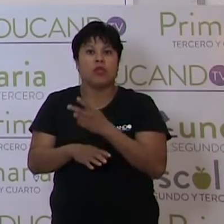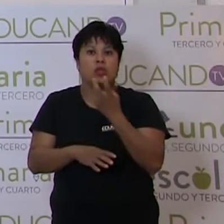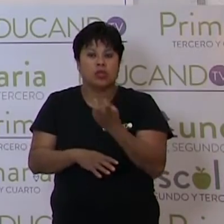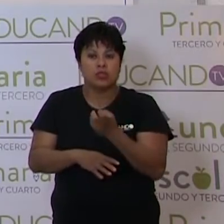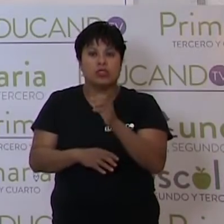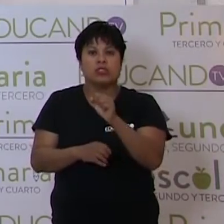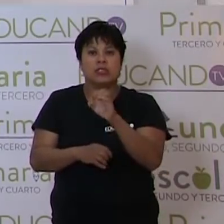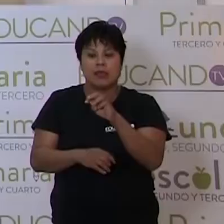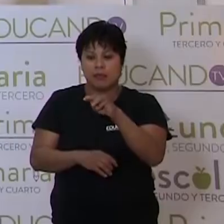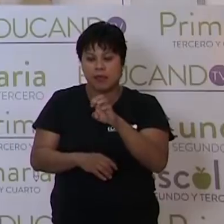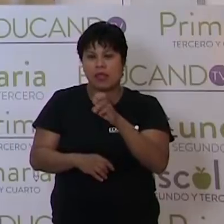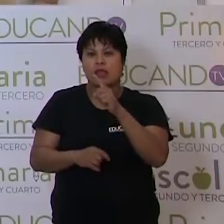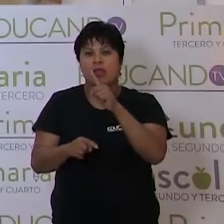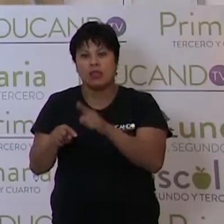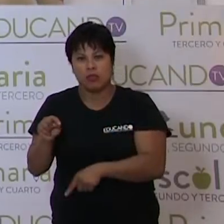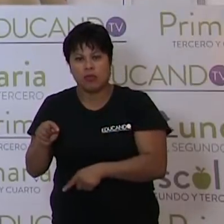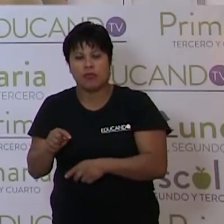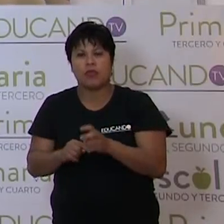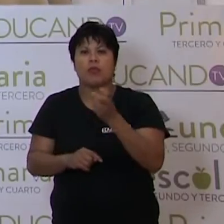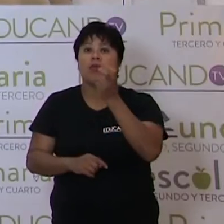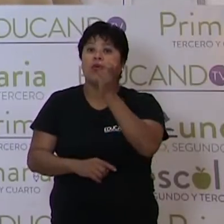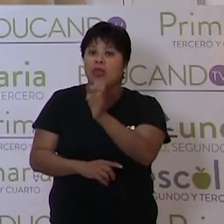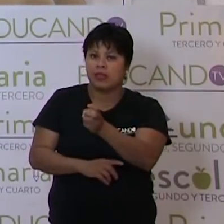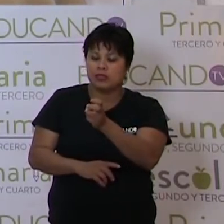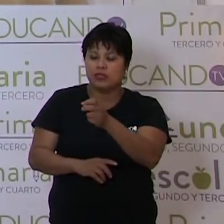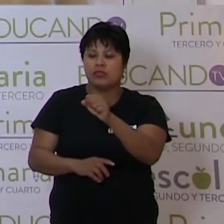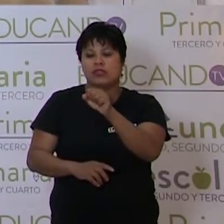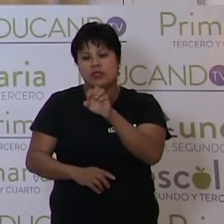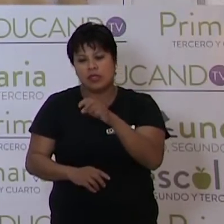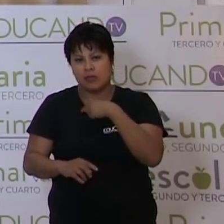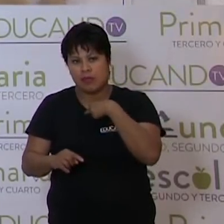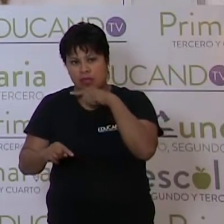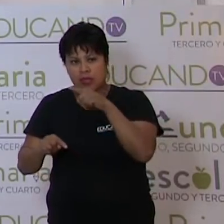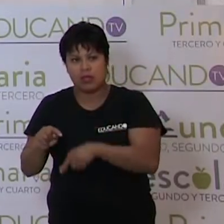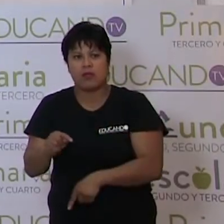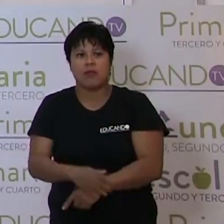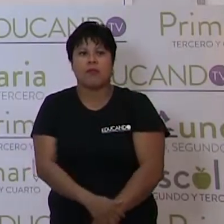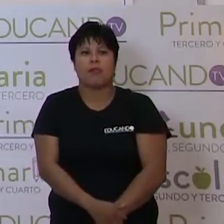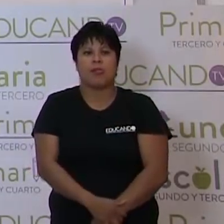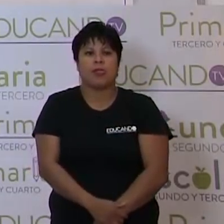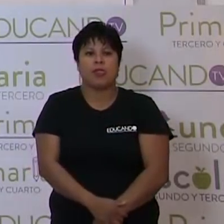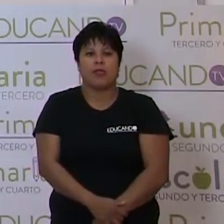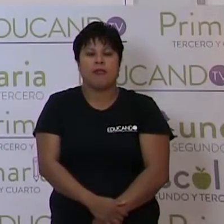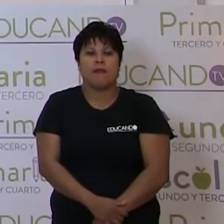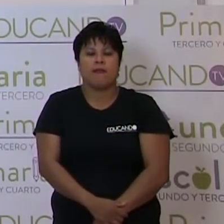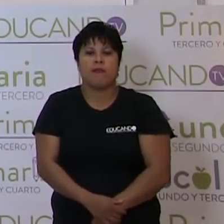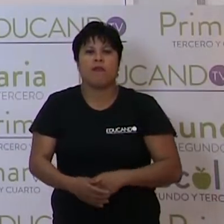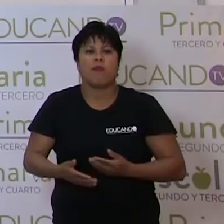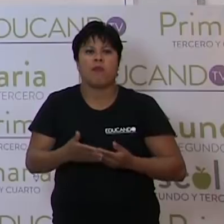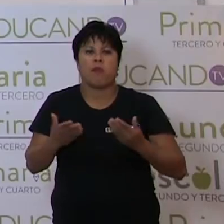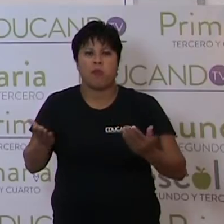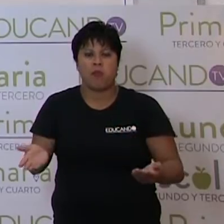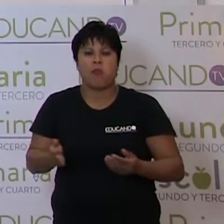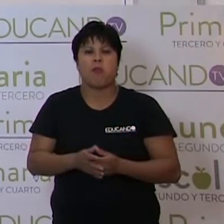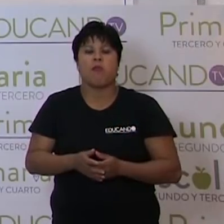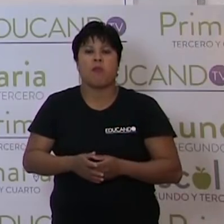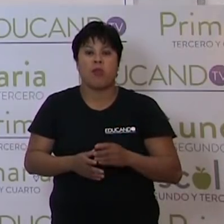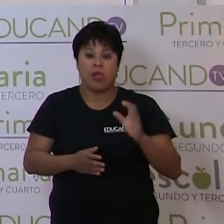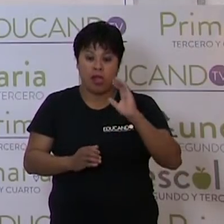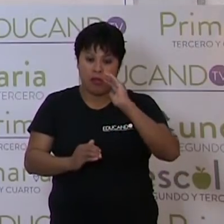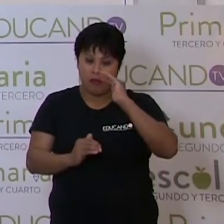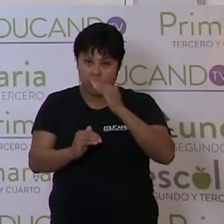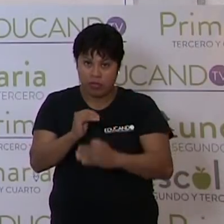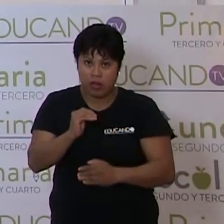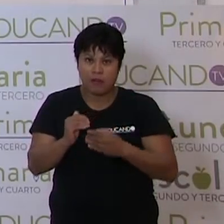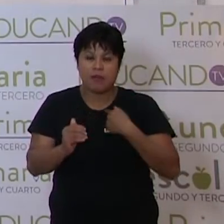me quitó. Otra vez por eso. Por eso se me quitó. Ahora sí. Al final